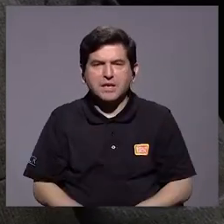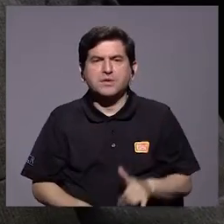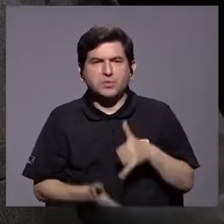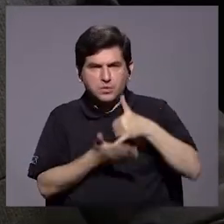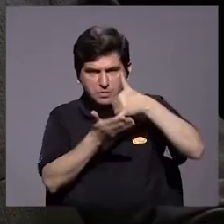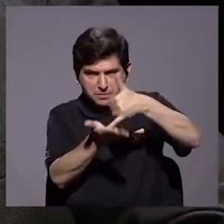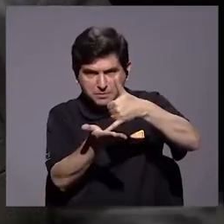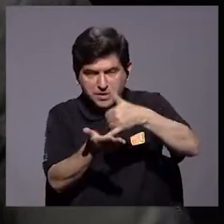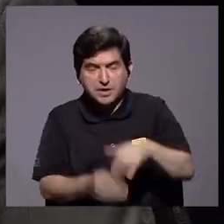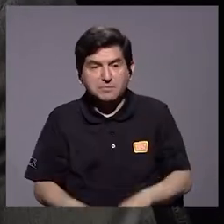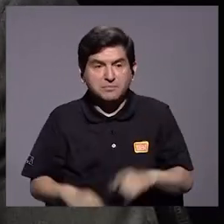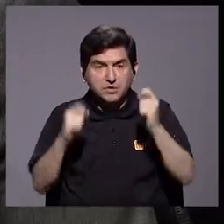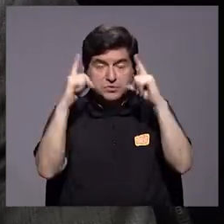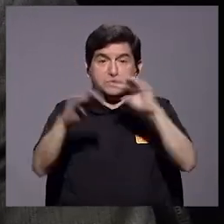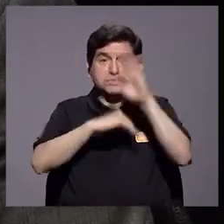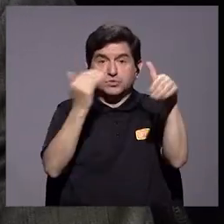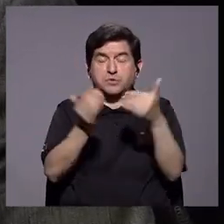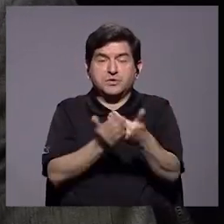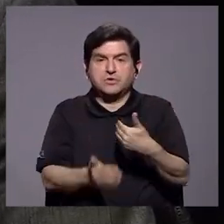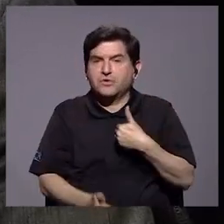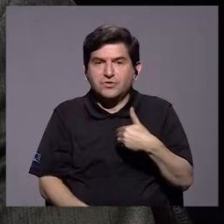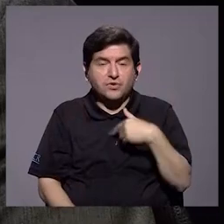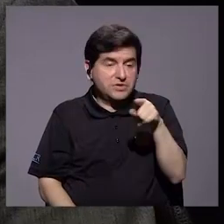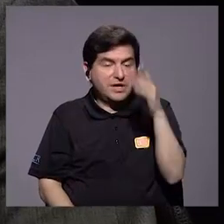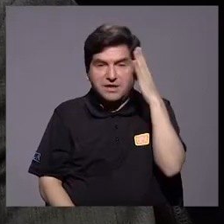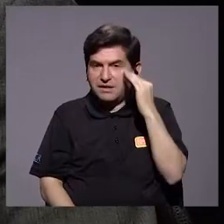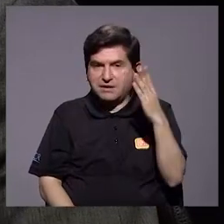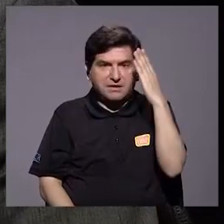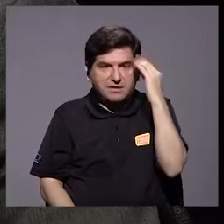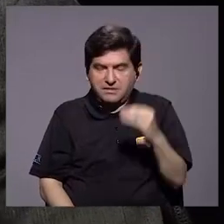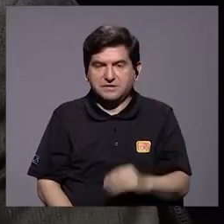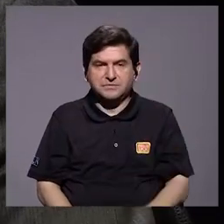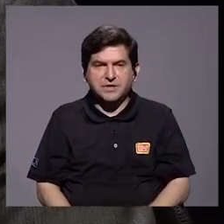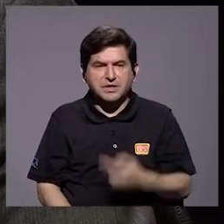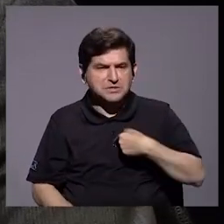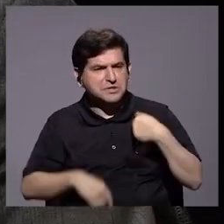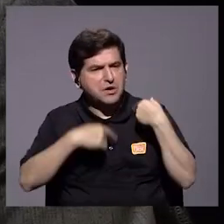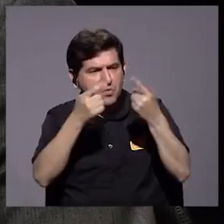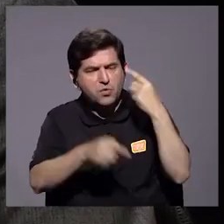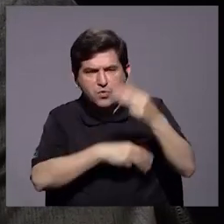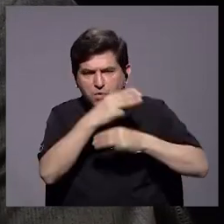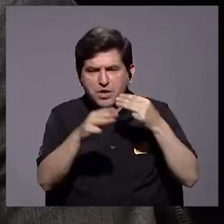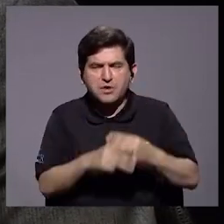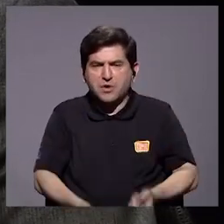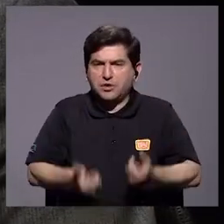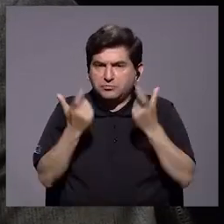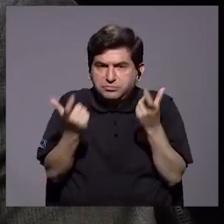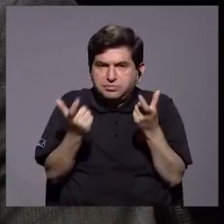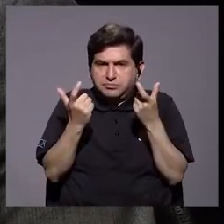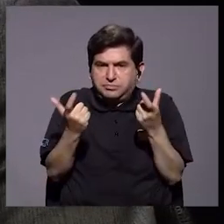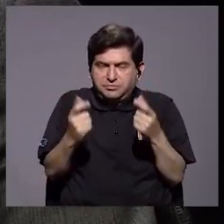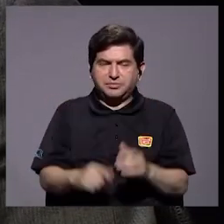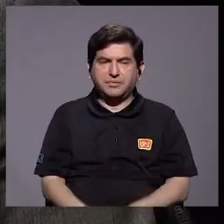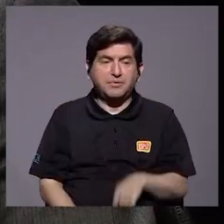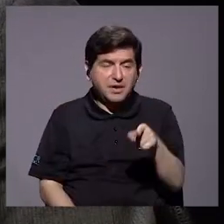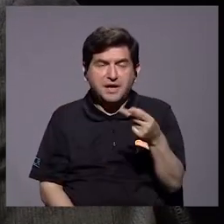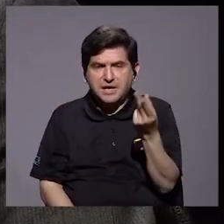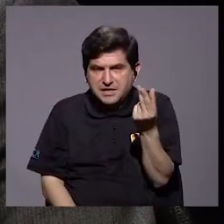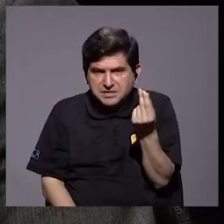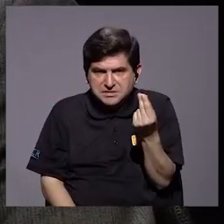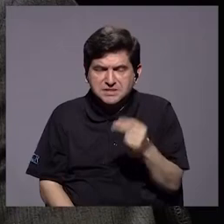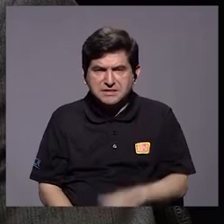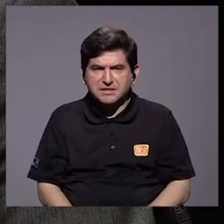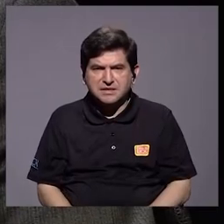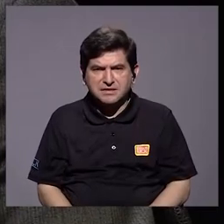un premio que sorprendió a todos porque no teníamos esa experiencia de que uno iba a un mundial y se ganaba tanta plata y esa